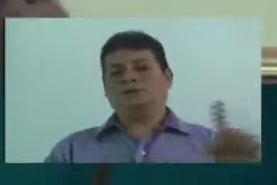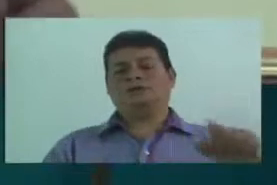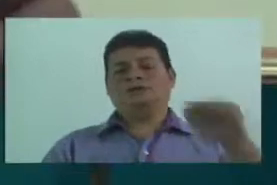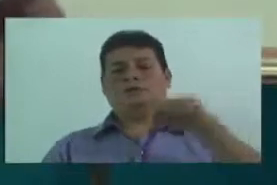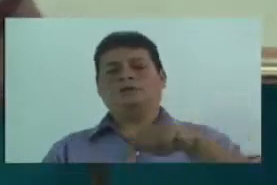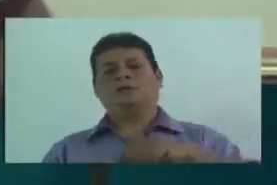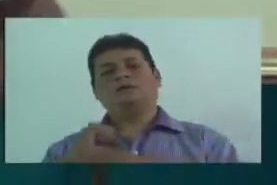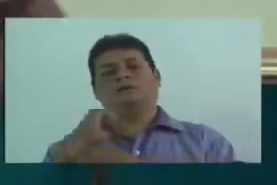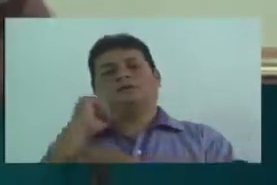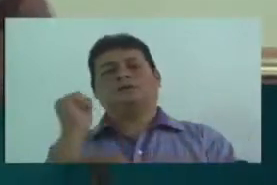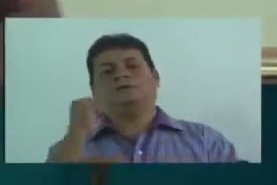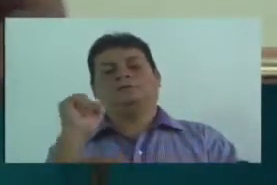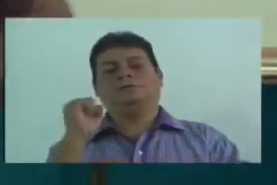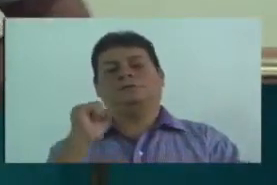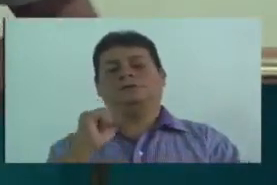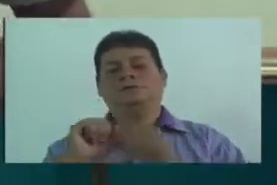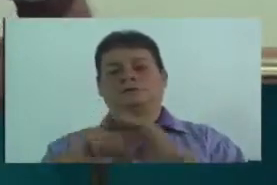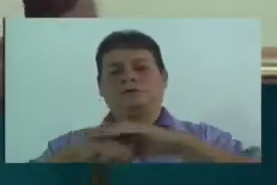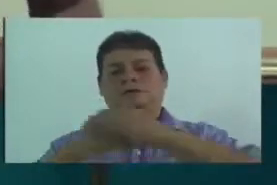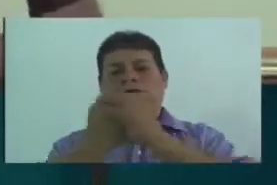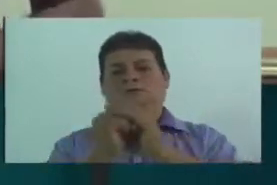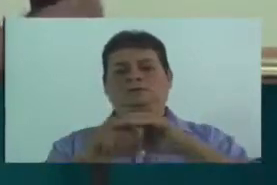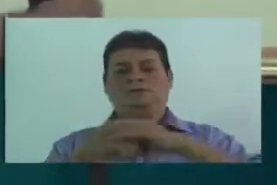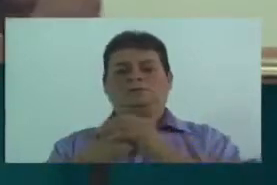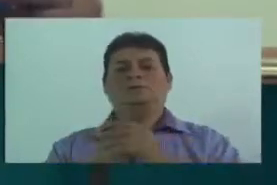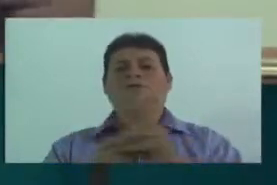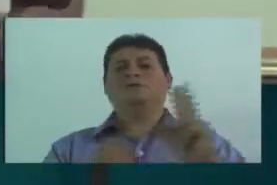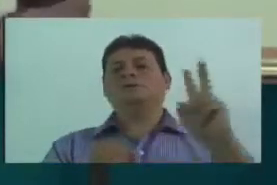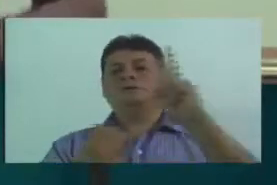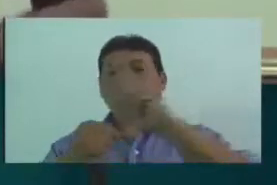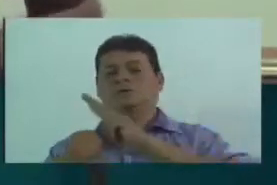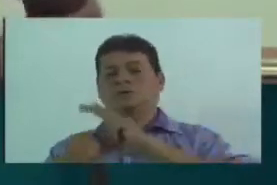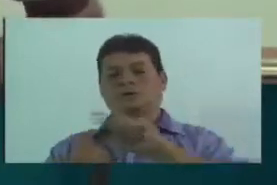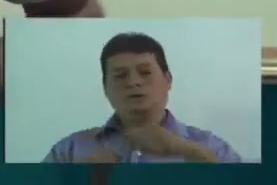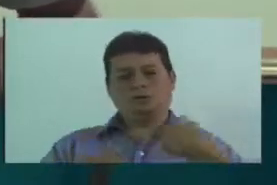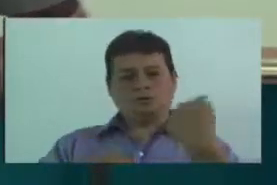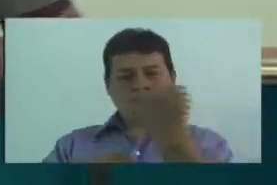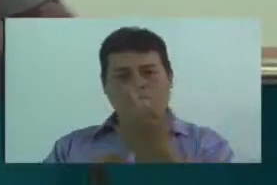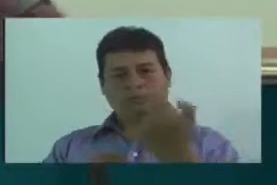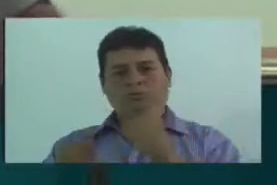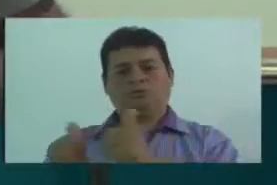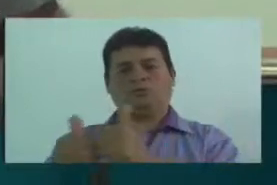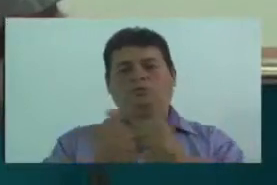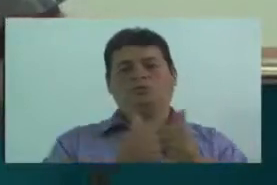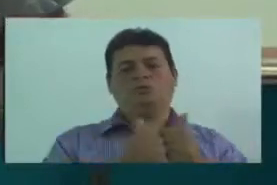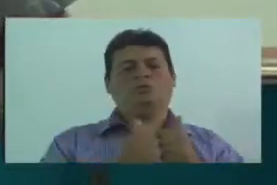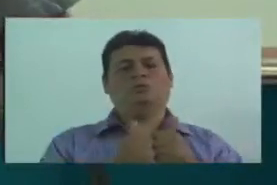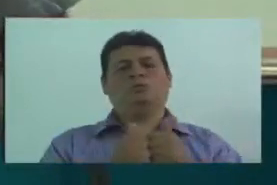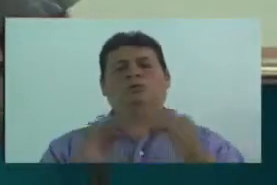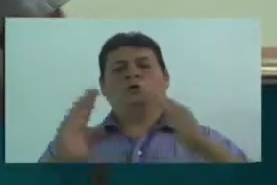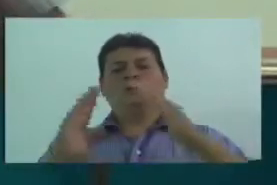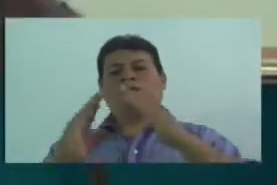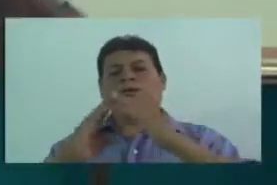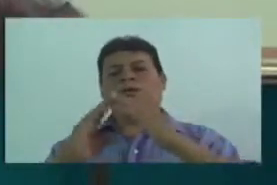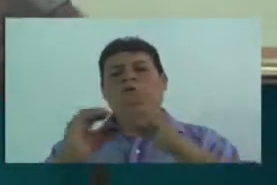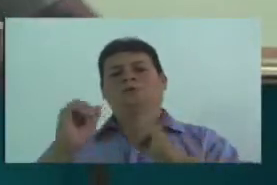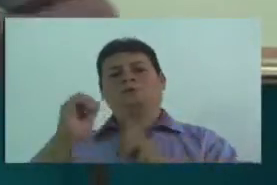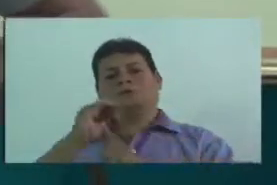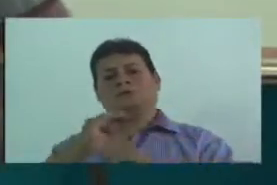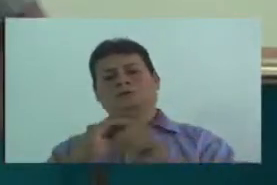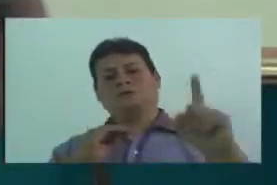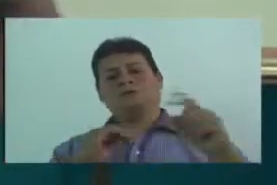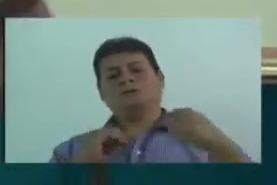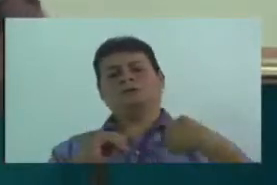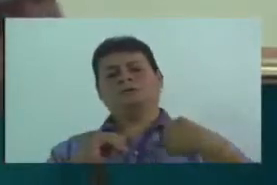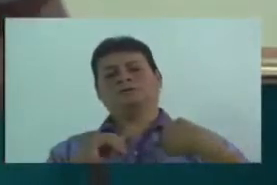la importancia de lavarnos las manos, de cuidarnos entre todos, y si es que vamos a salir de casa, solamente si tenemos